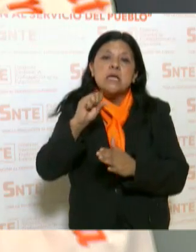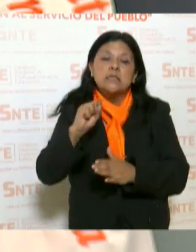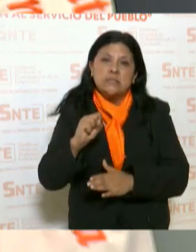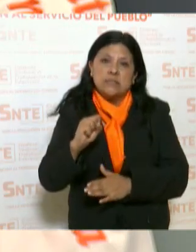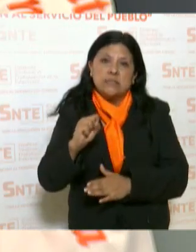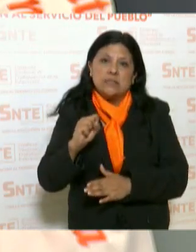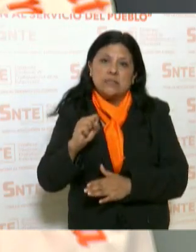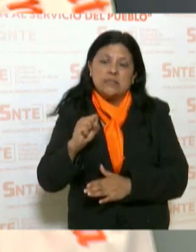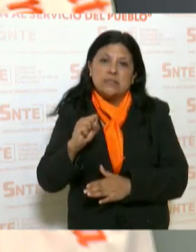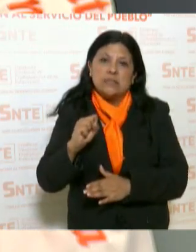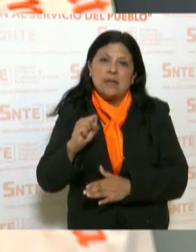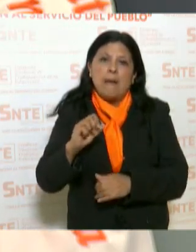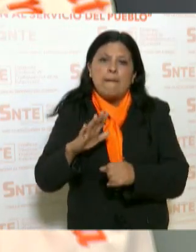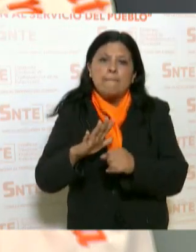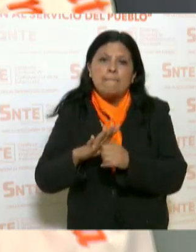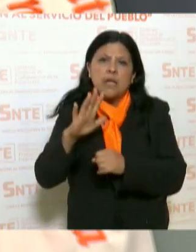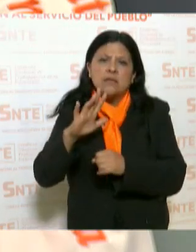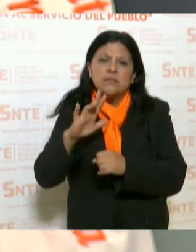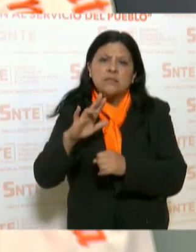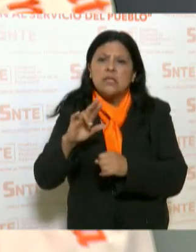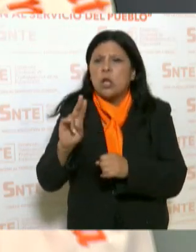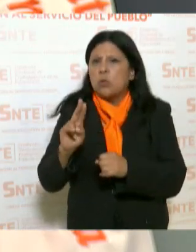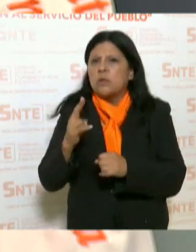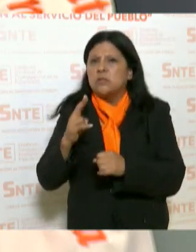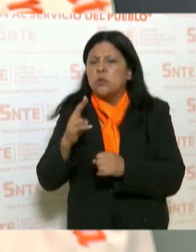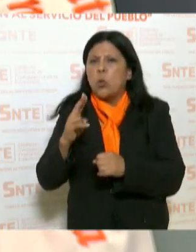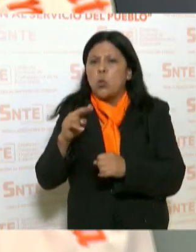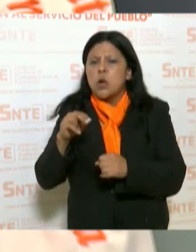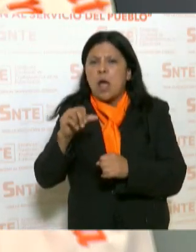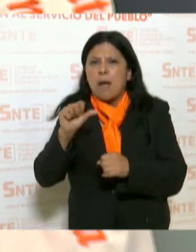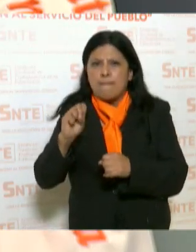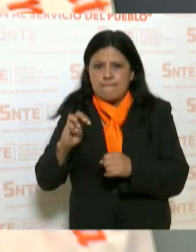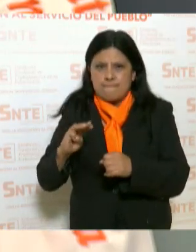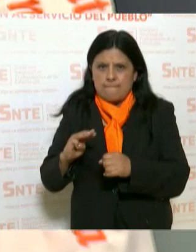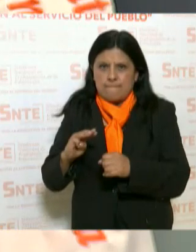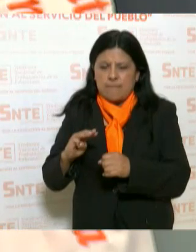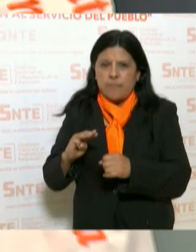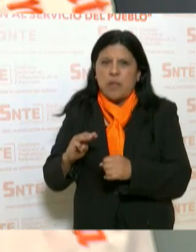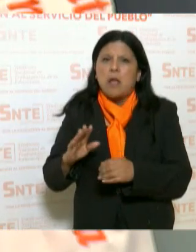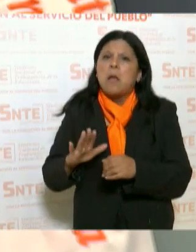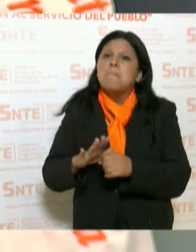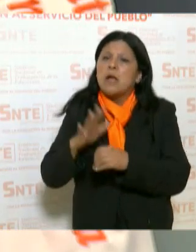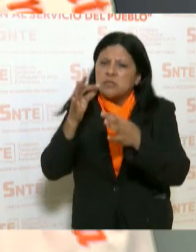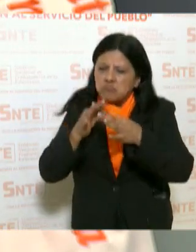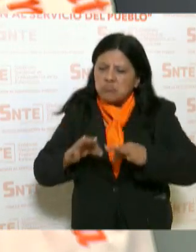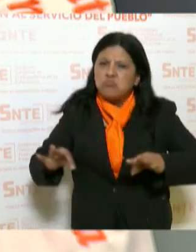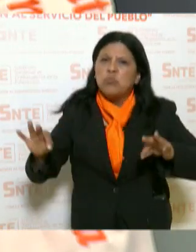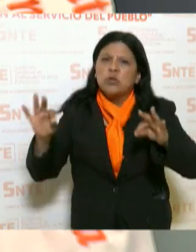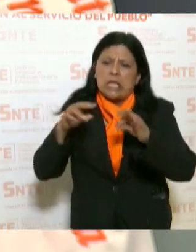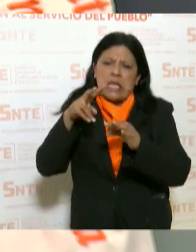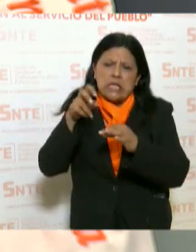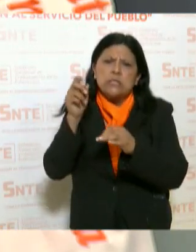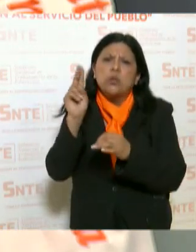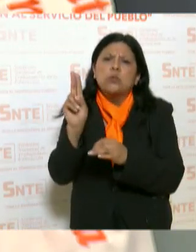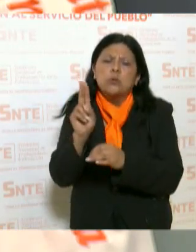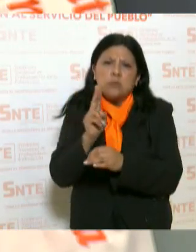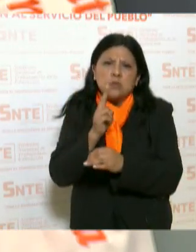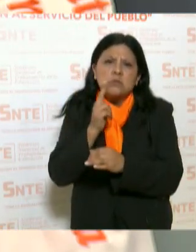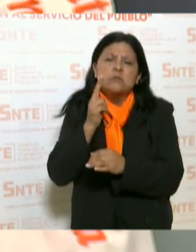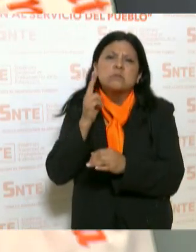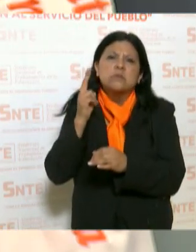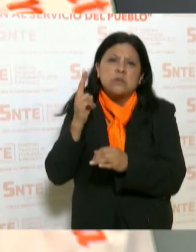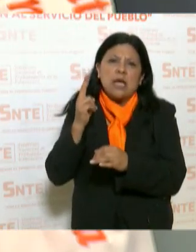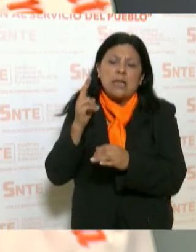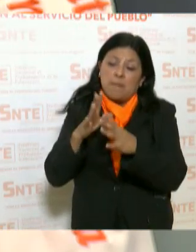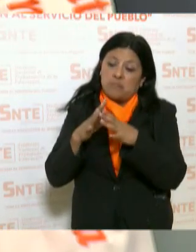de los que estudian en la UNAM, que es la universidad más importante de México y más grande